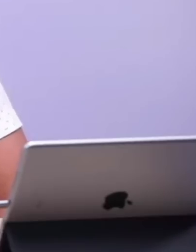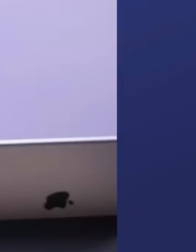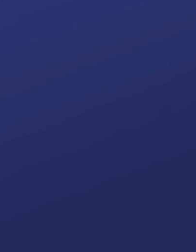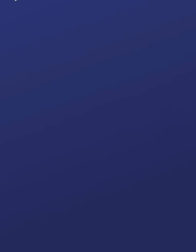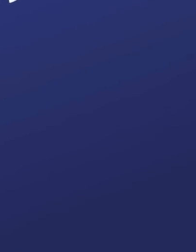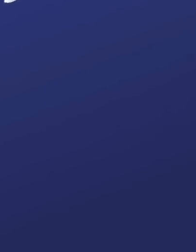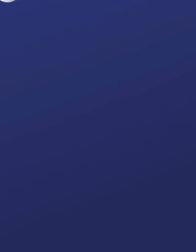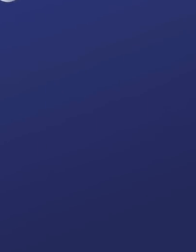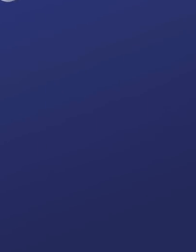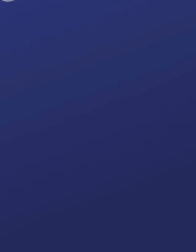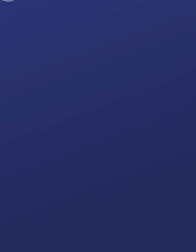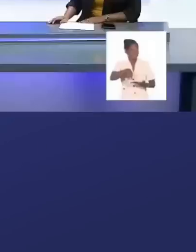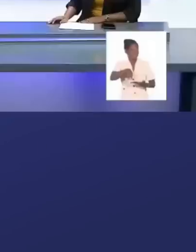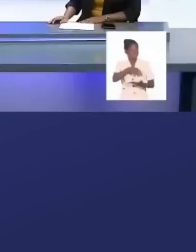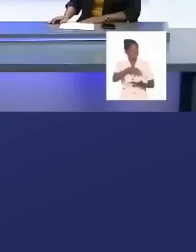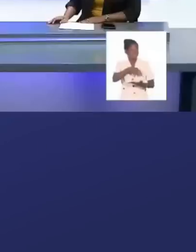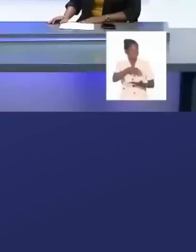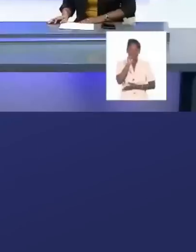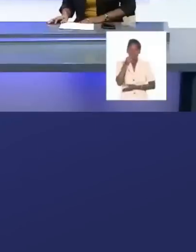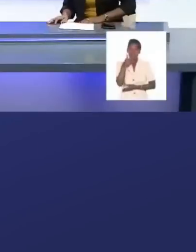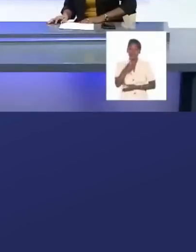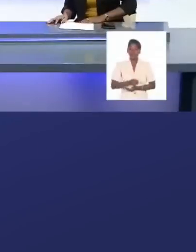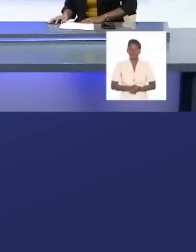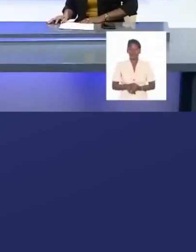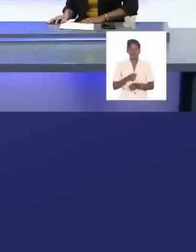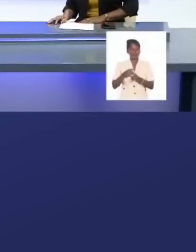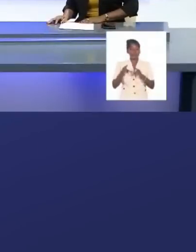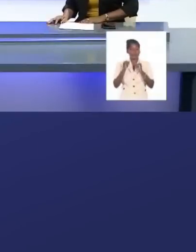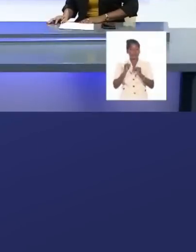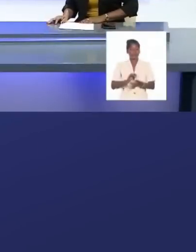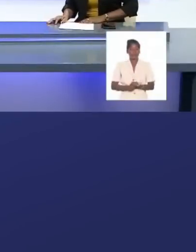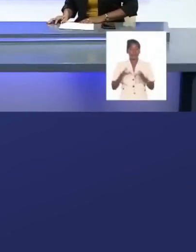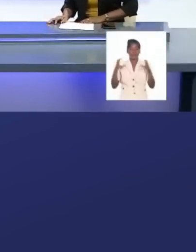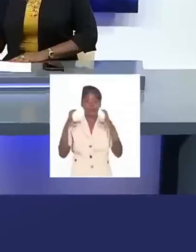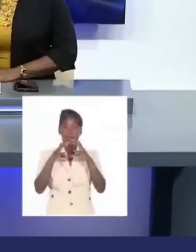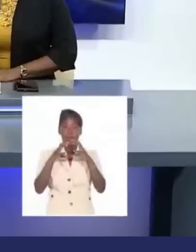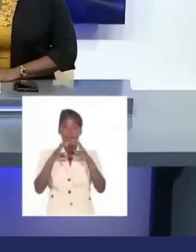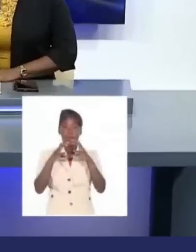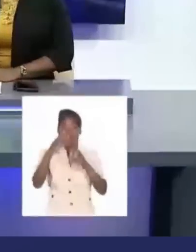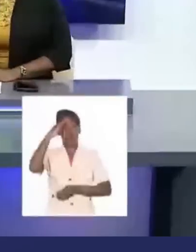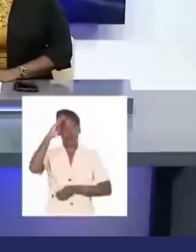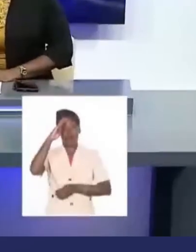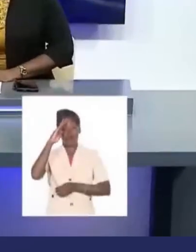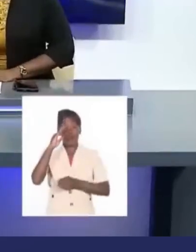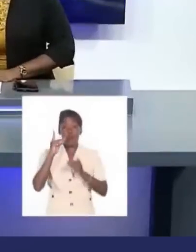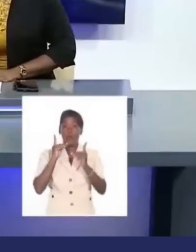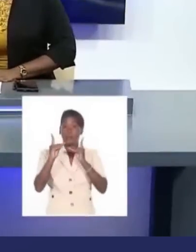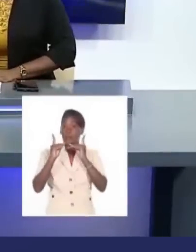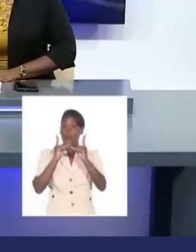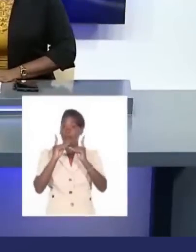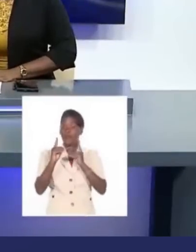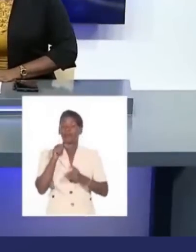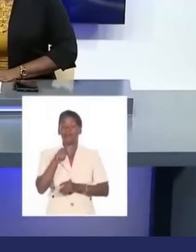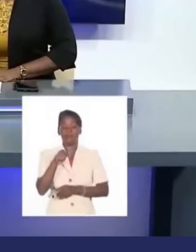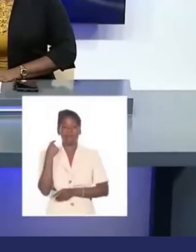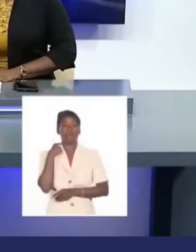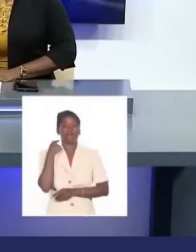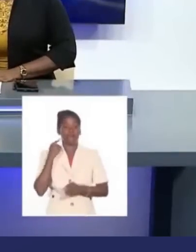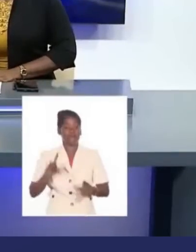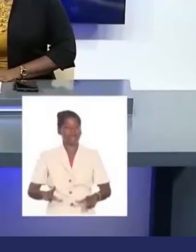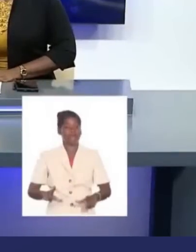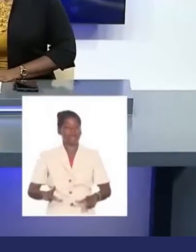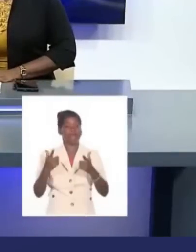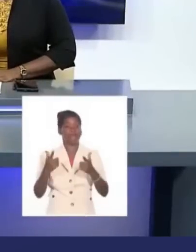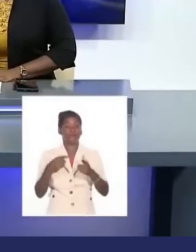Mire cumplirá este cinco de agosto 20 años de creados Así es la fecha es celebrada con nuevos productos